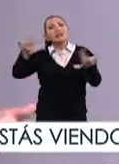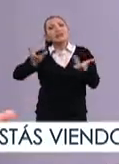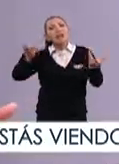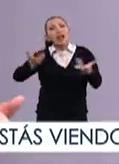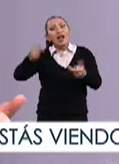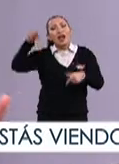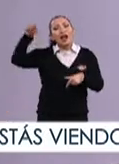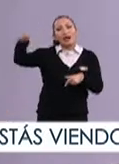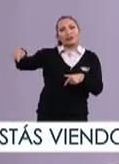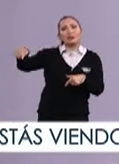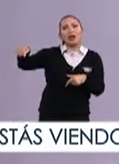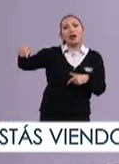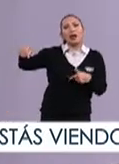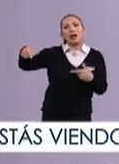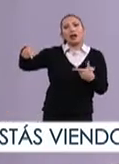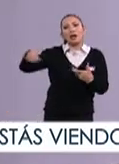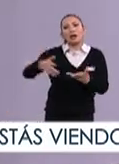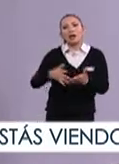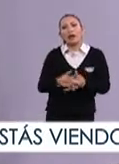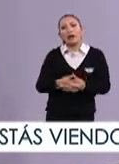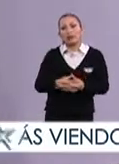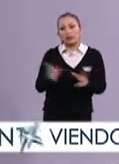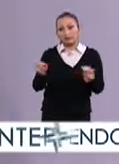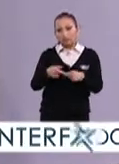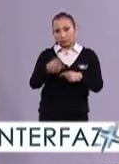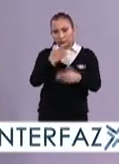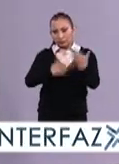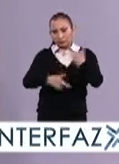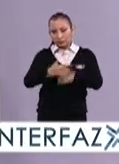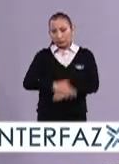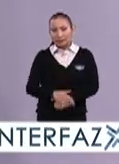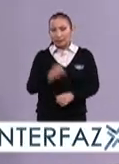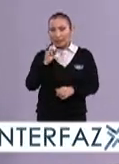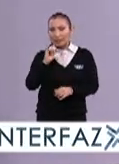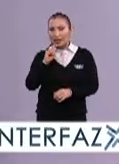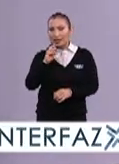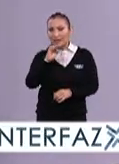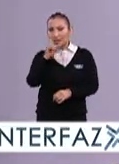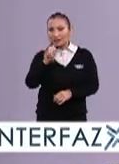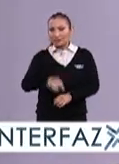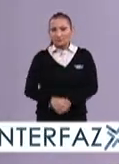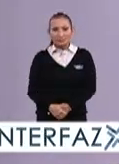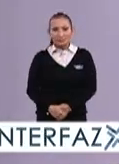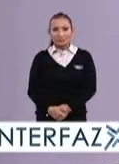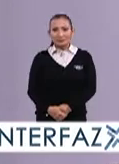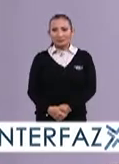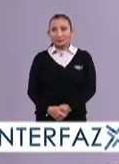con él allá en Nueva York. Una breve pausa y volvemos. Esto es Interfaz.